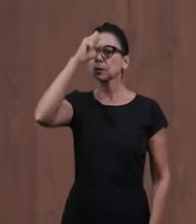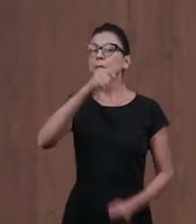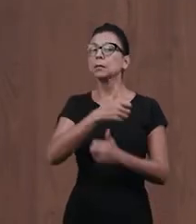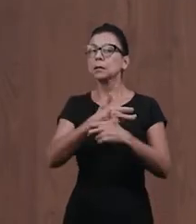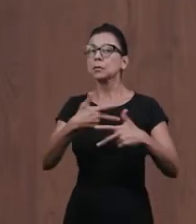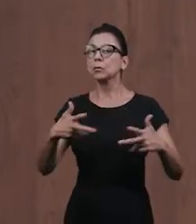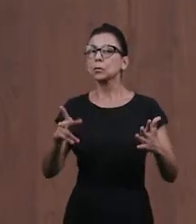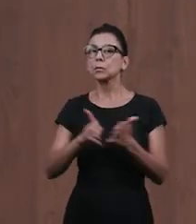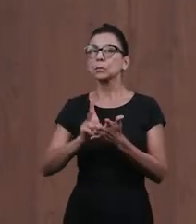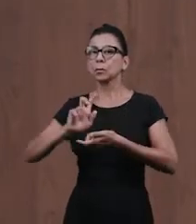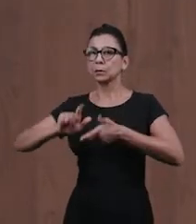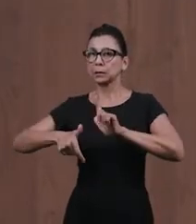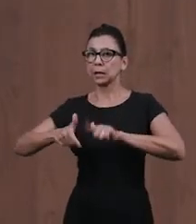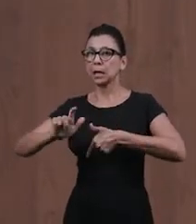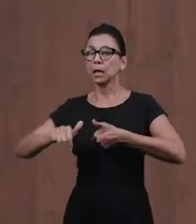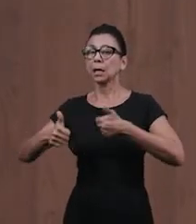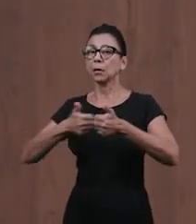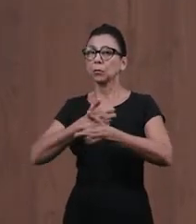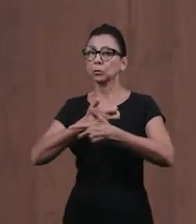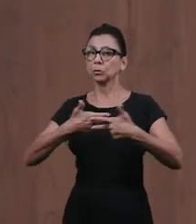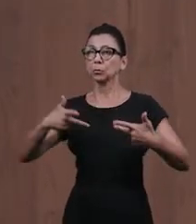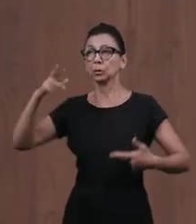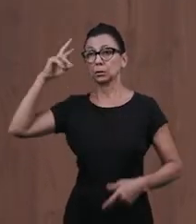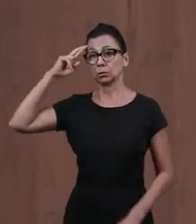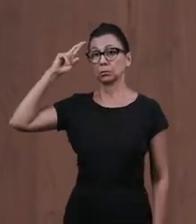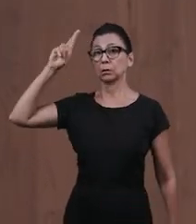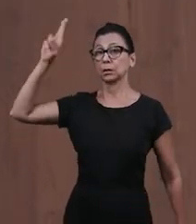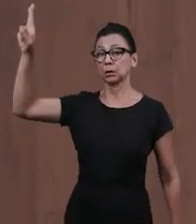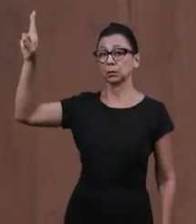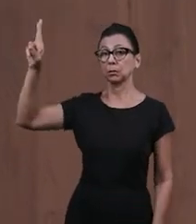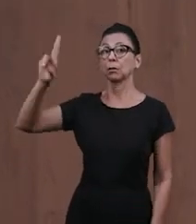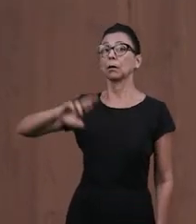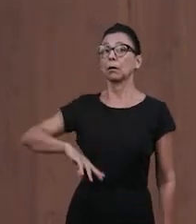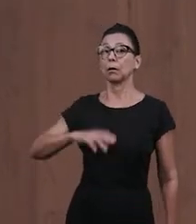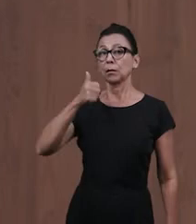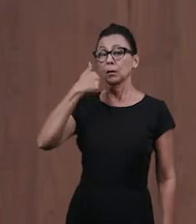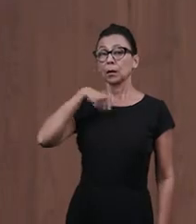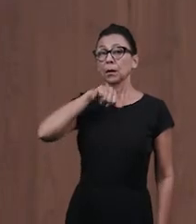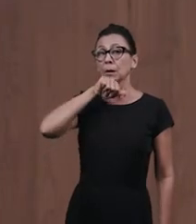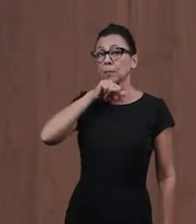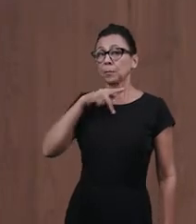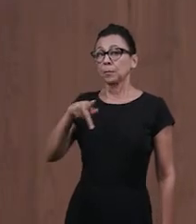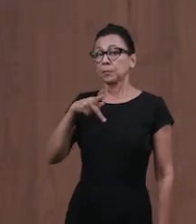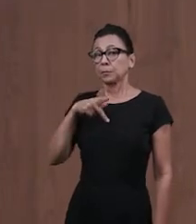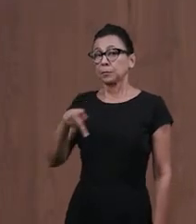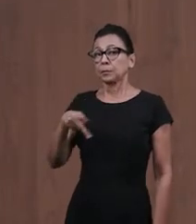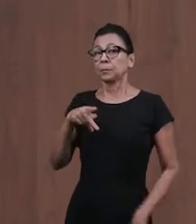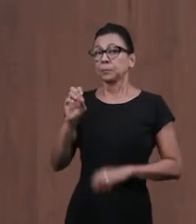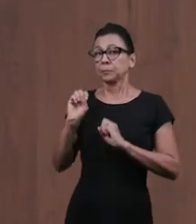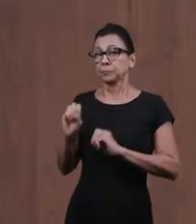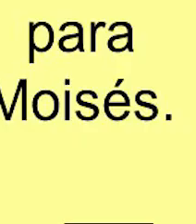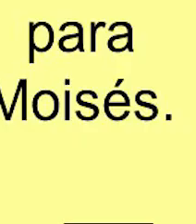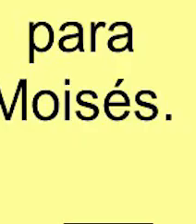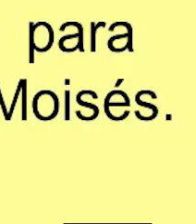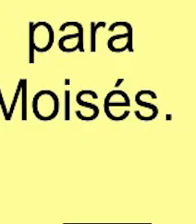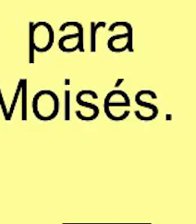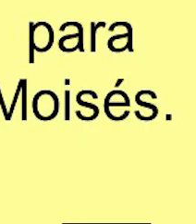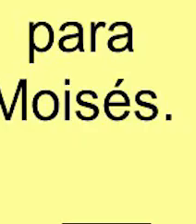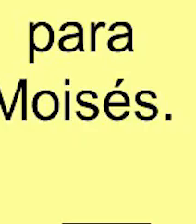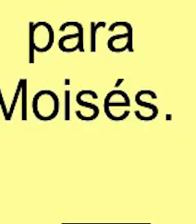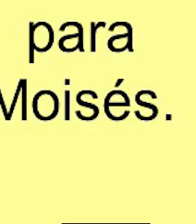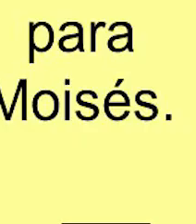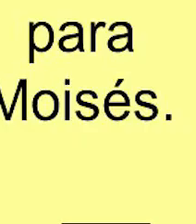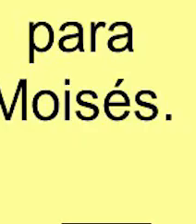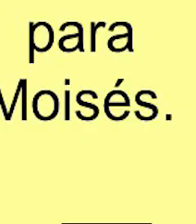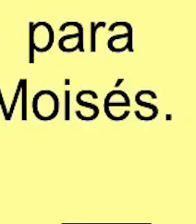fue sabiendo de las cosas del Señor. Muchas cosas Jocabed enseñó a Moisés del verdadero Dios, del Dios de Israel, del